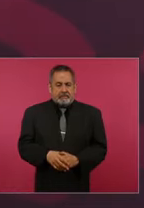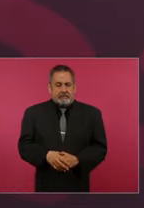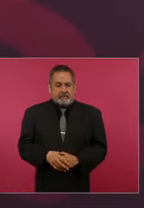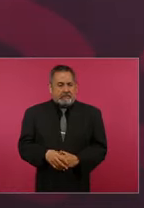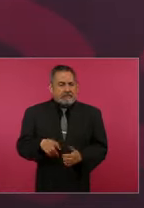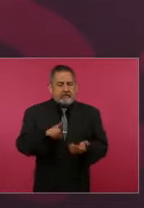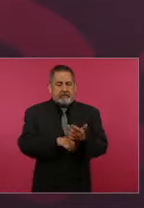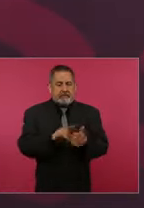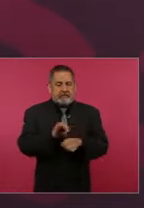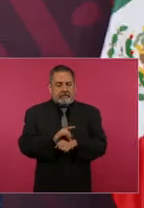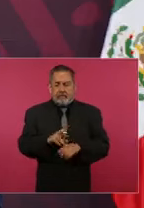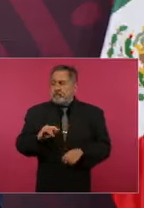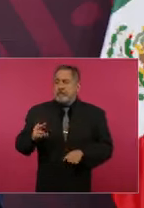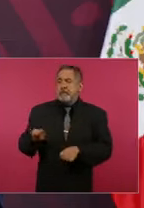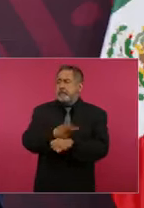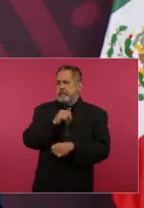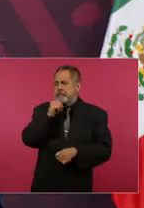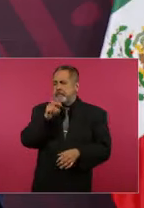disimularlo